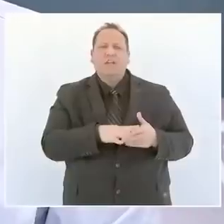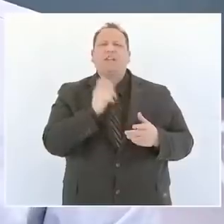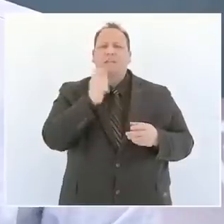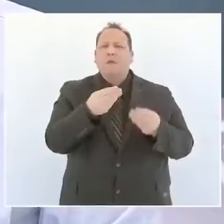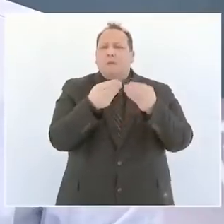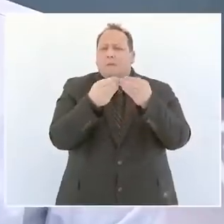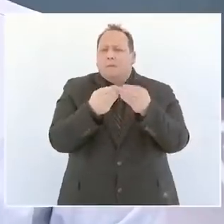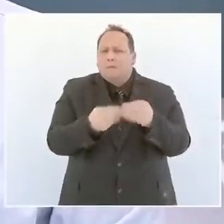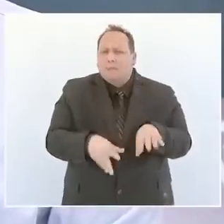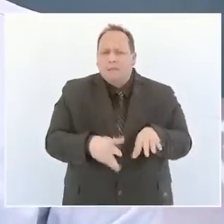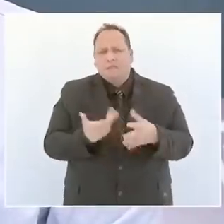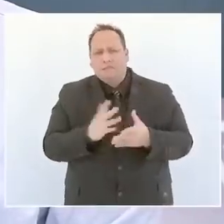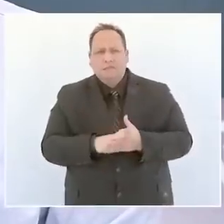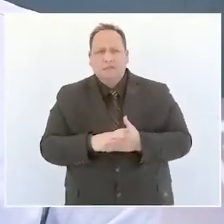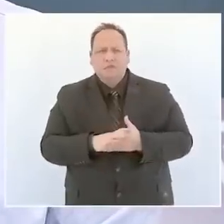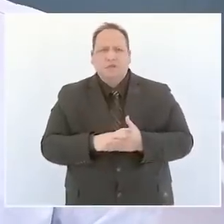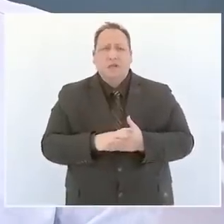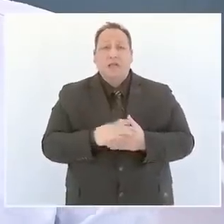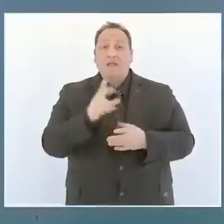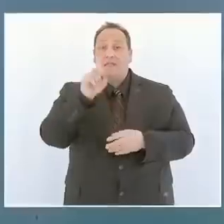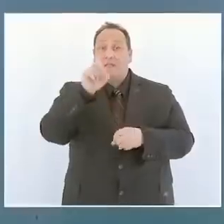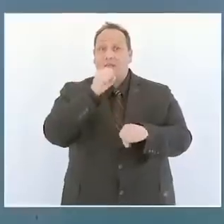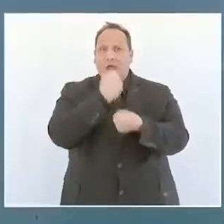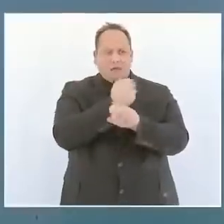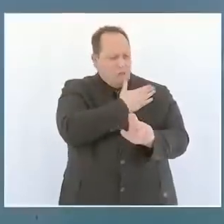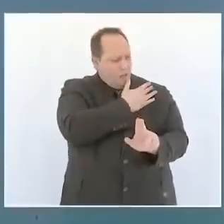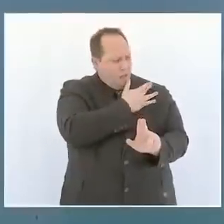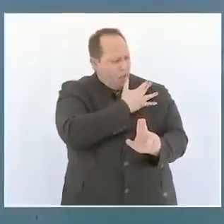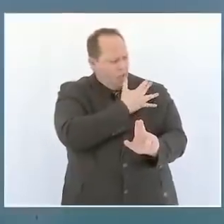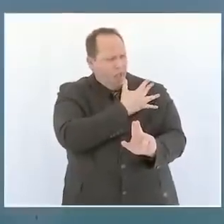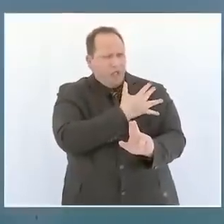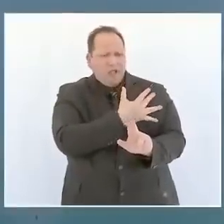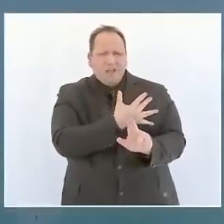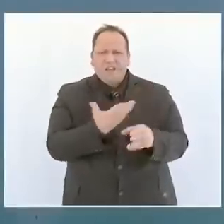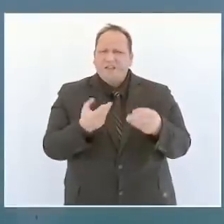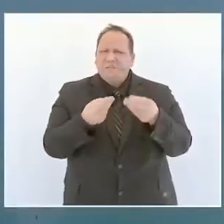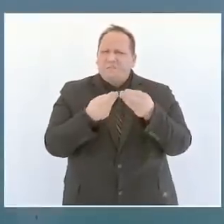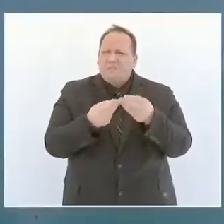En los últimos 30 años se perdieron